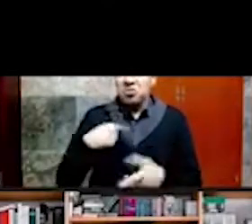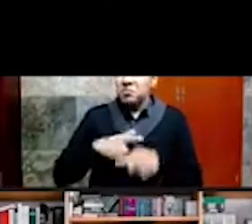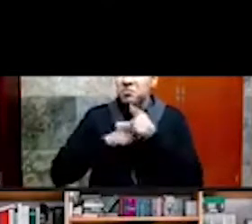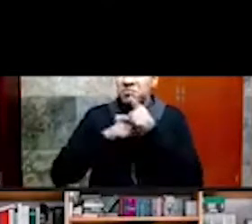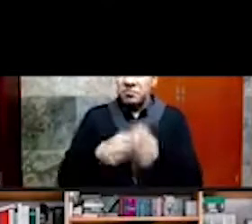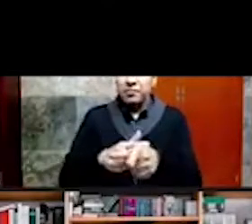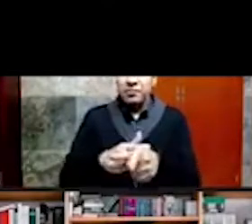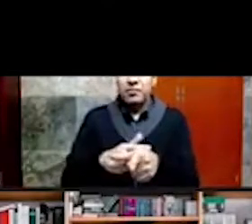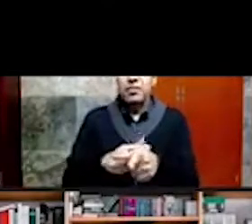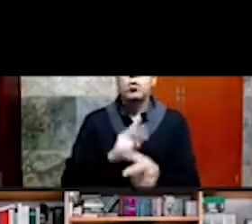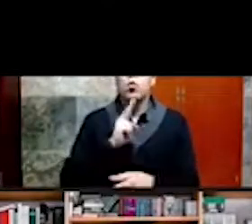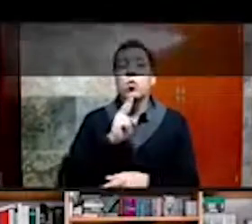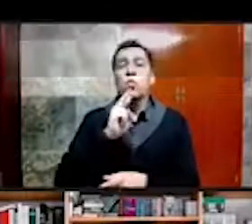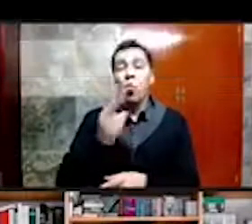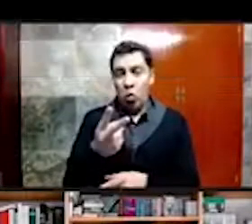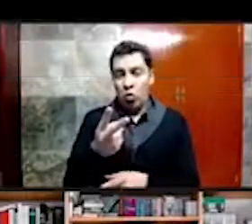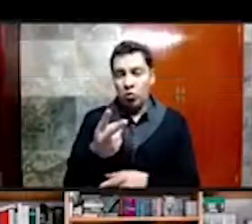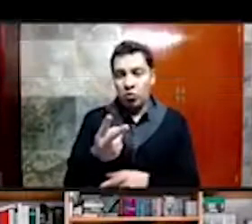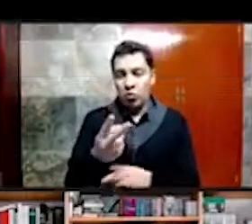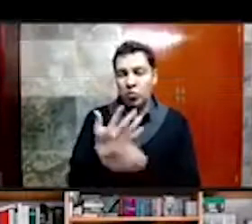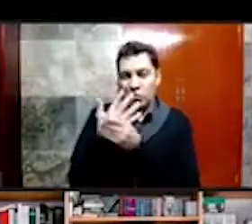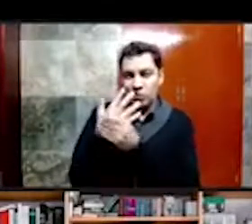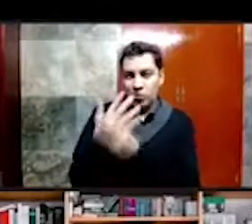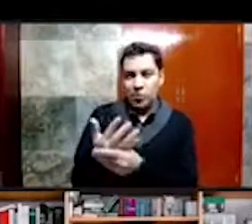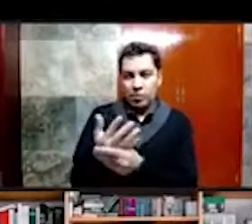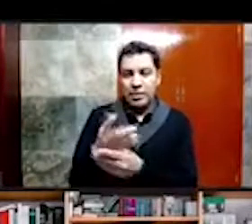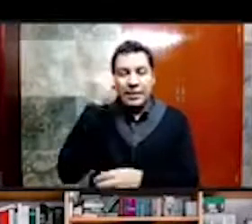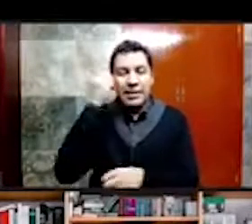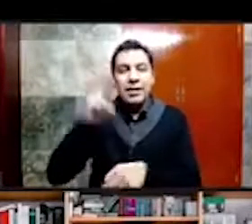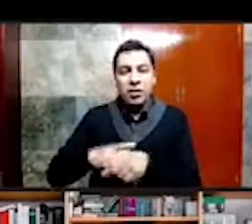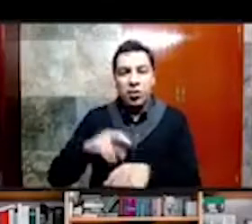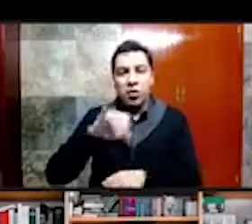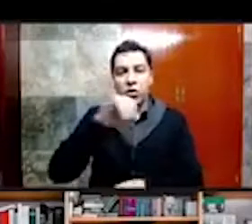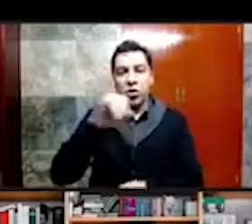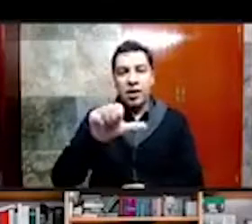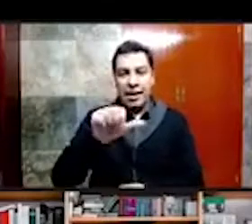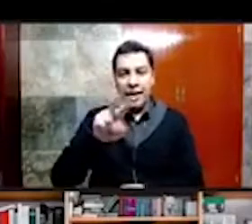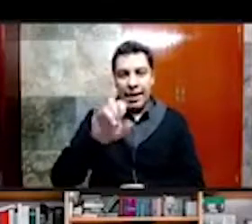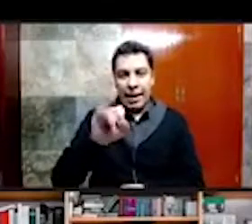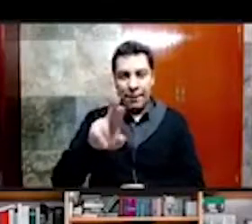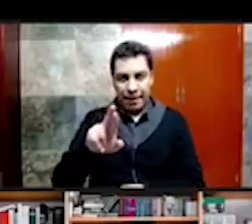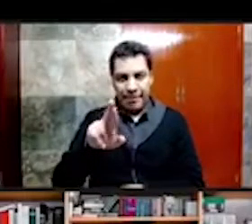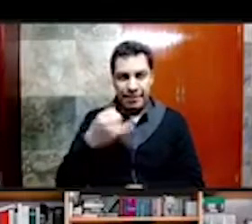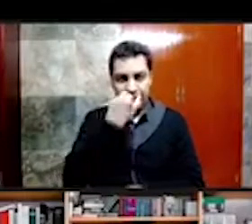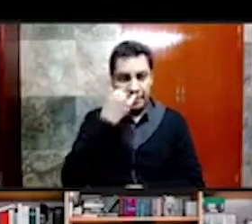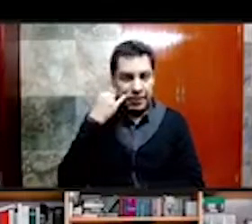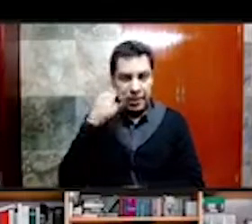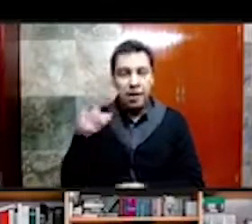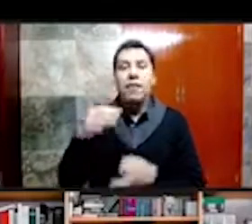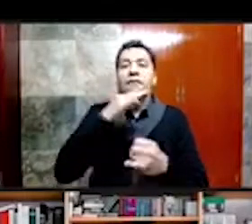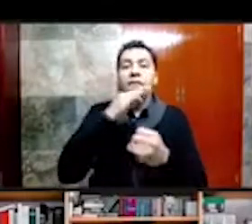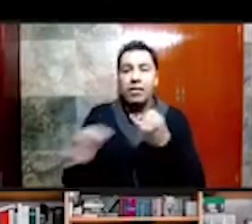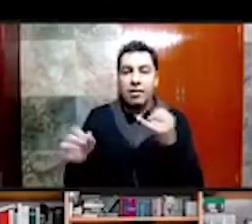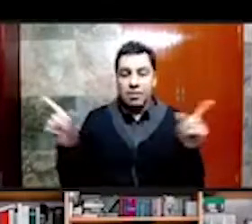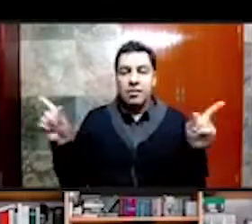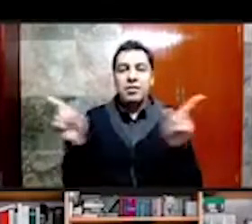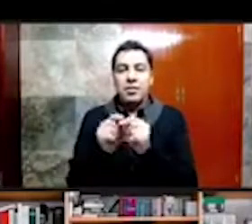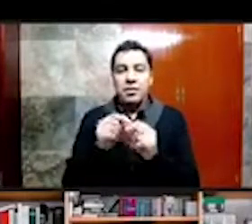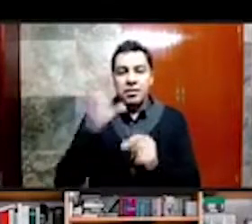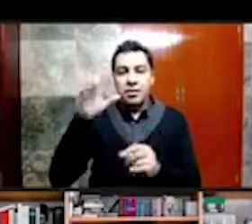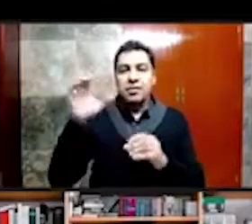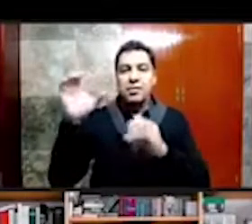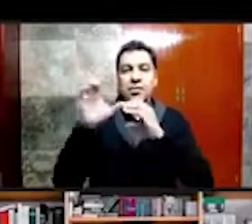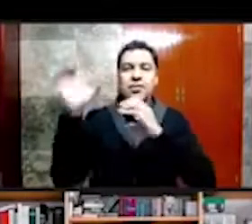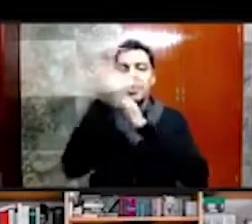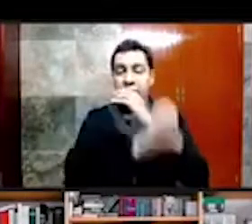darle la voz a mi director, el doctor Javier Delgado, para que concluya y dé cierre a este ciclo Voces